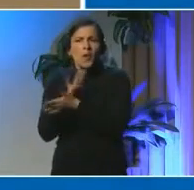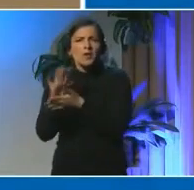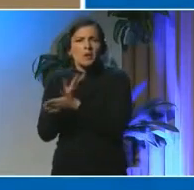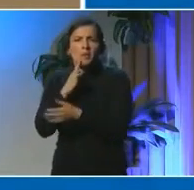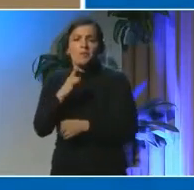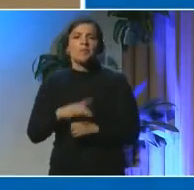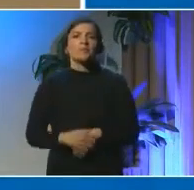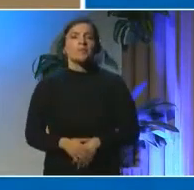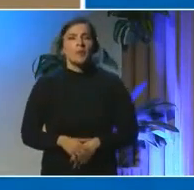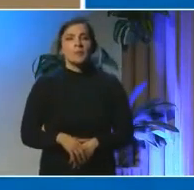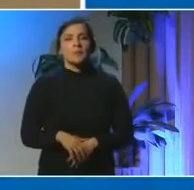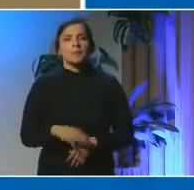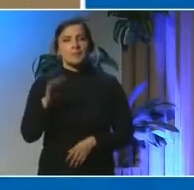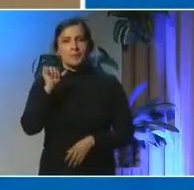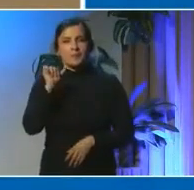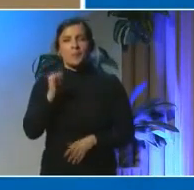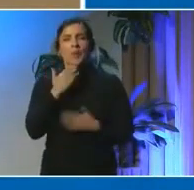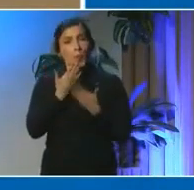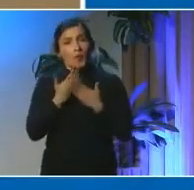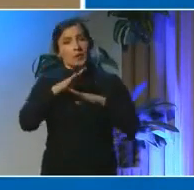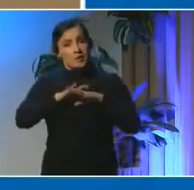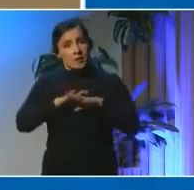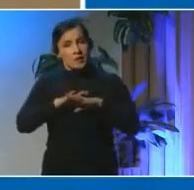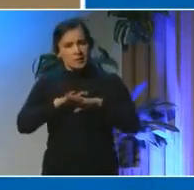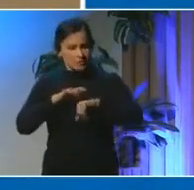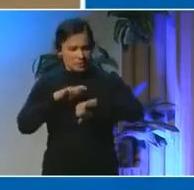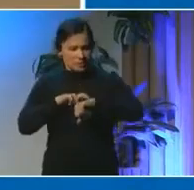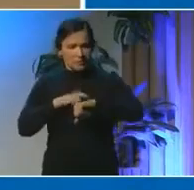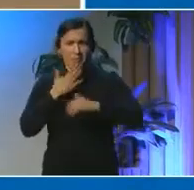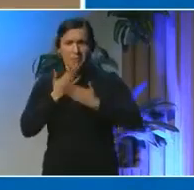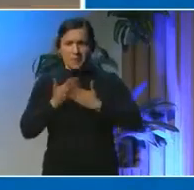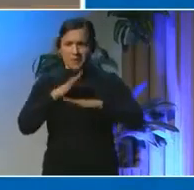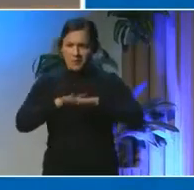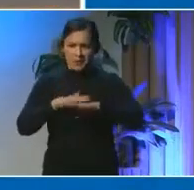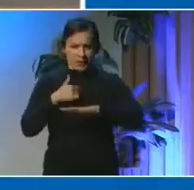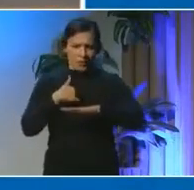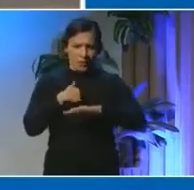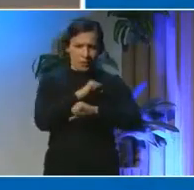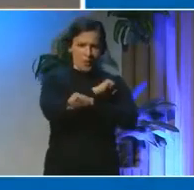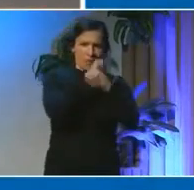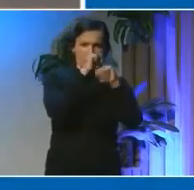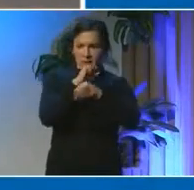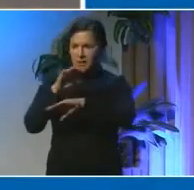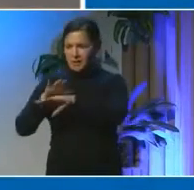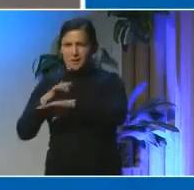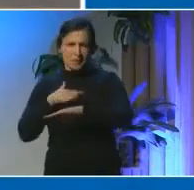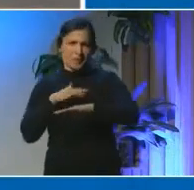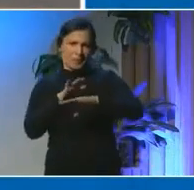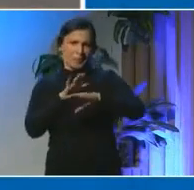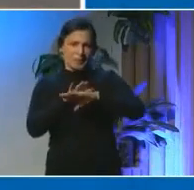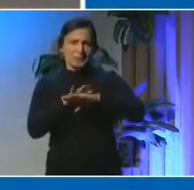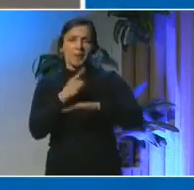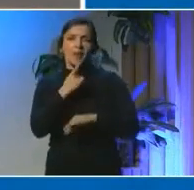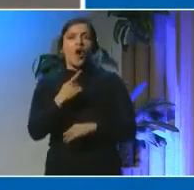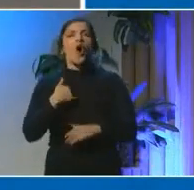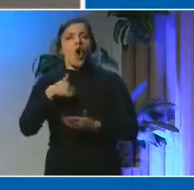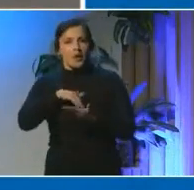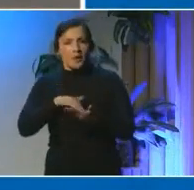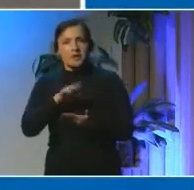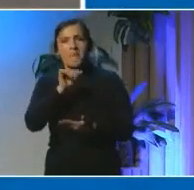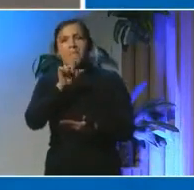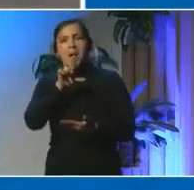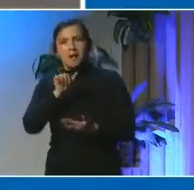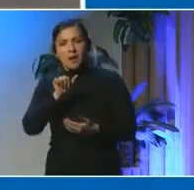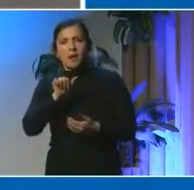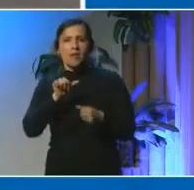Buenas tardes o buenos días a todos creo que yo ya estoy en el límite entre la mañana y la tarde eh Bueno vuelvo y me presento yo soy María Andrea